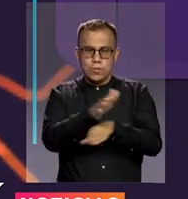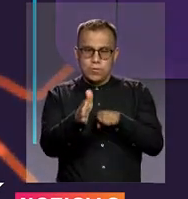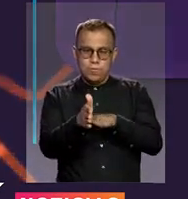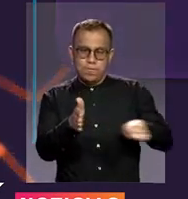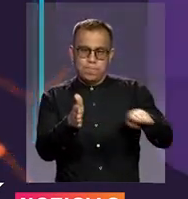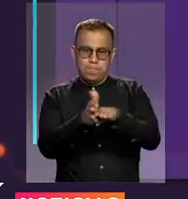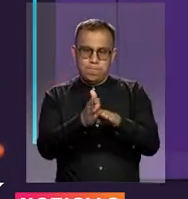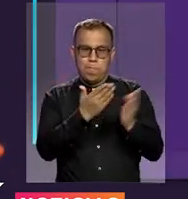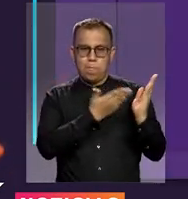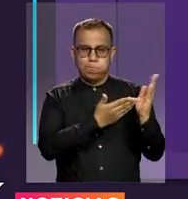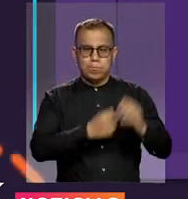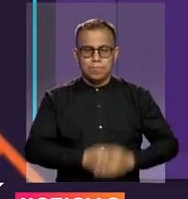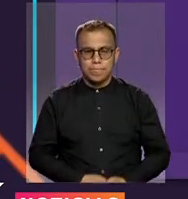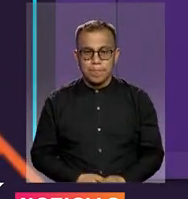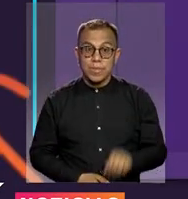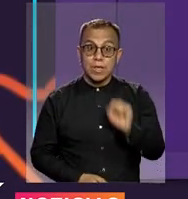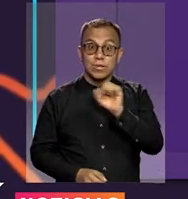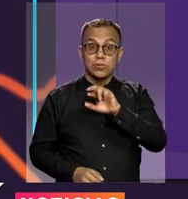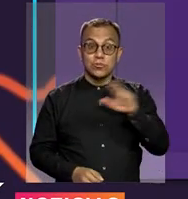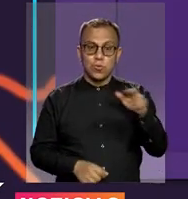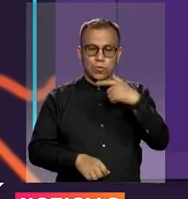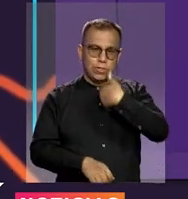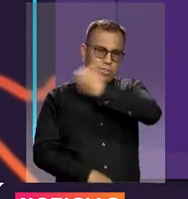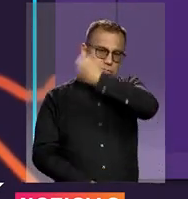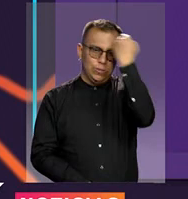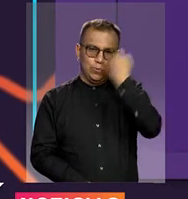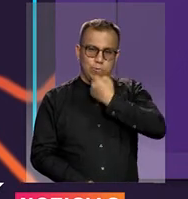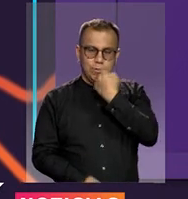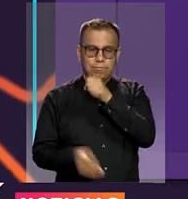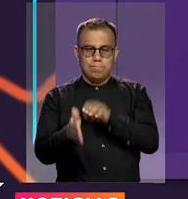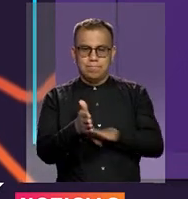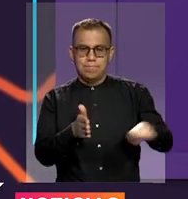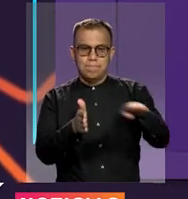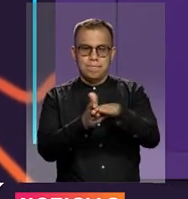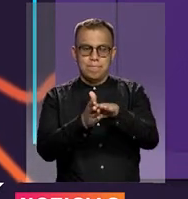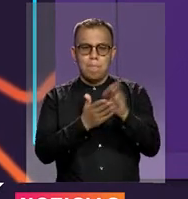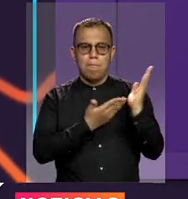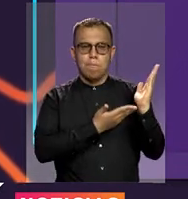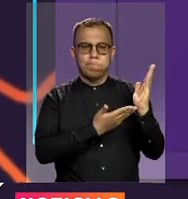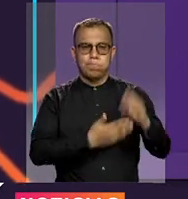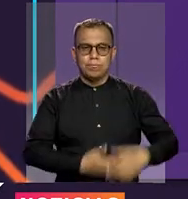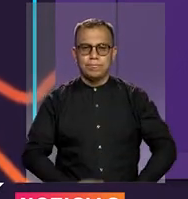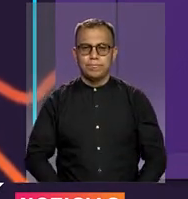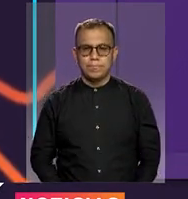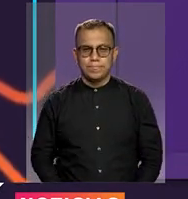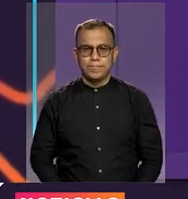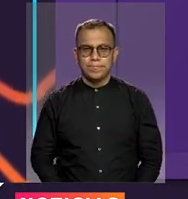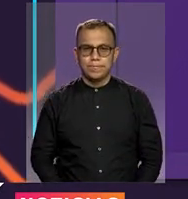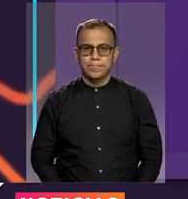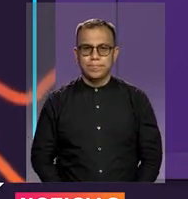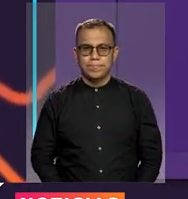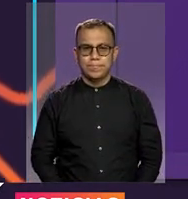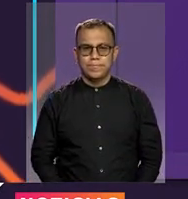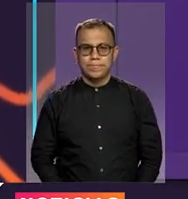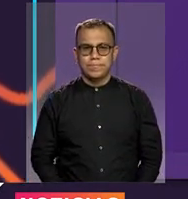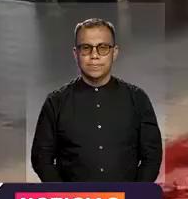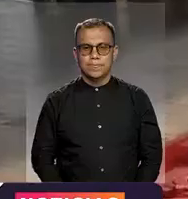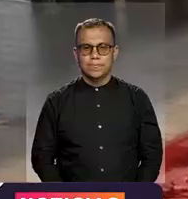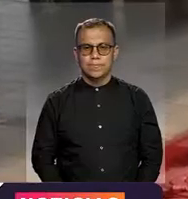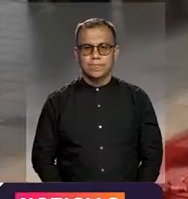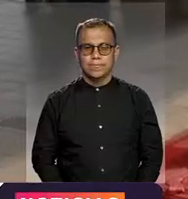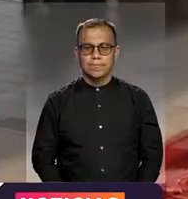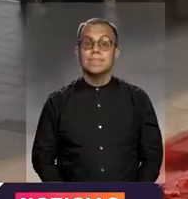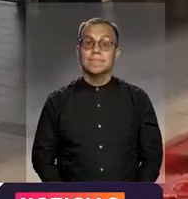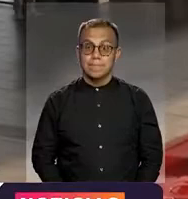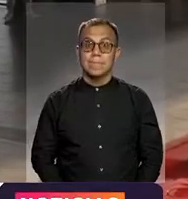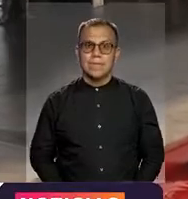91. Y en la Autopista Sur y Soacha, Bosa, La Despensa, León 13, Terreros y San Mateo. Como en